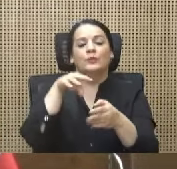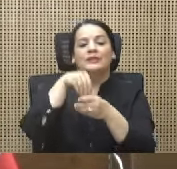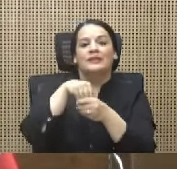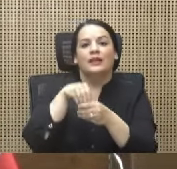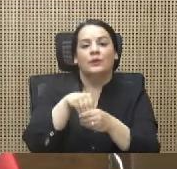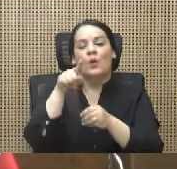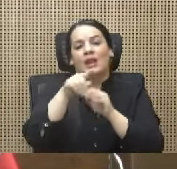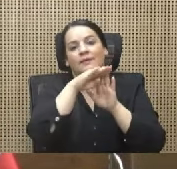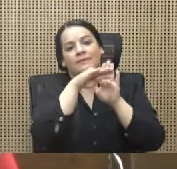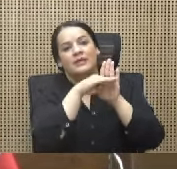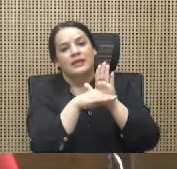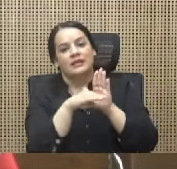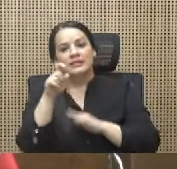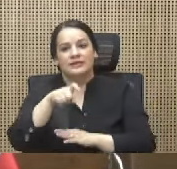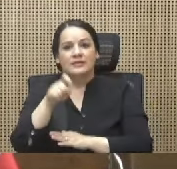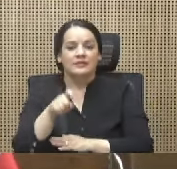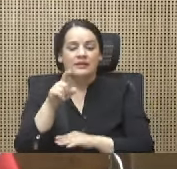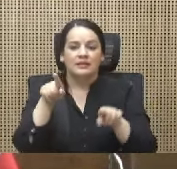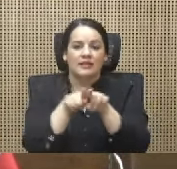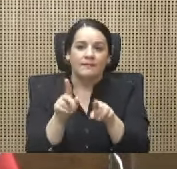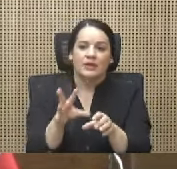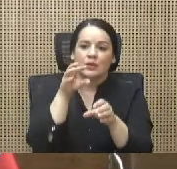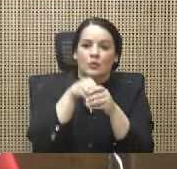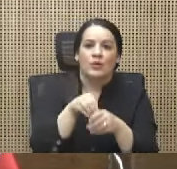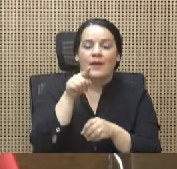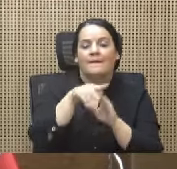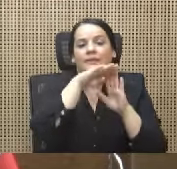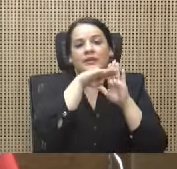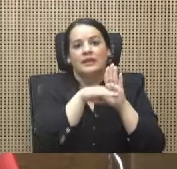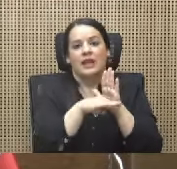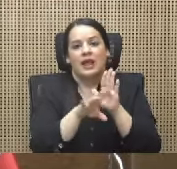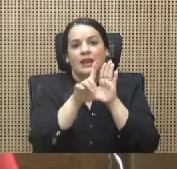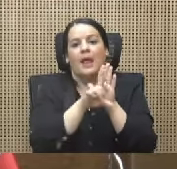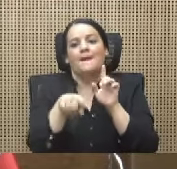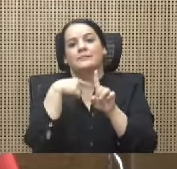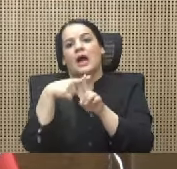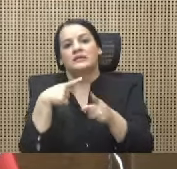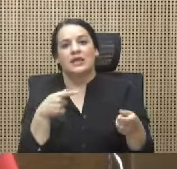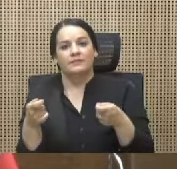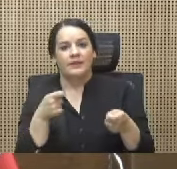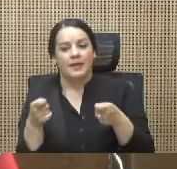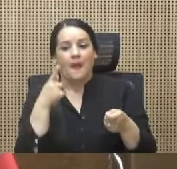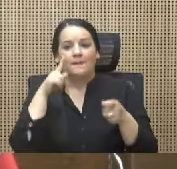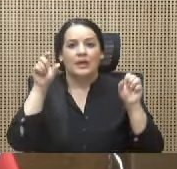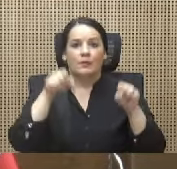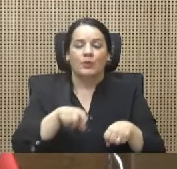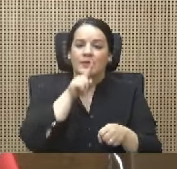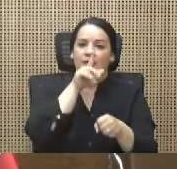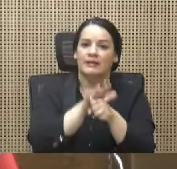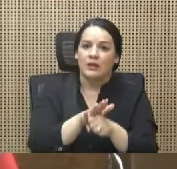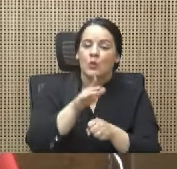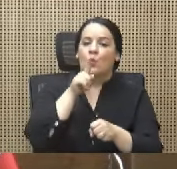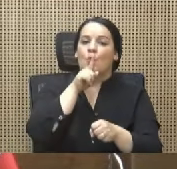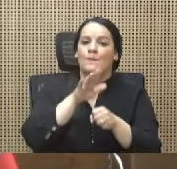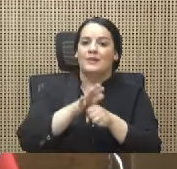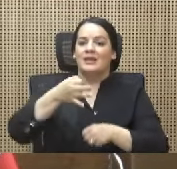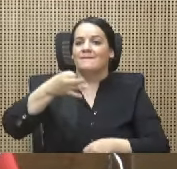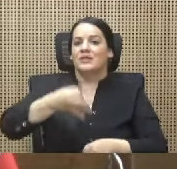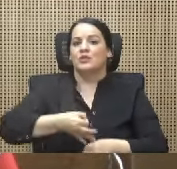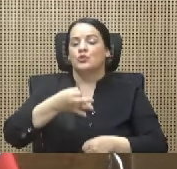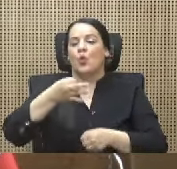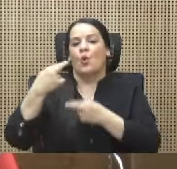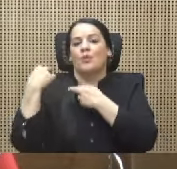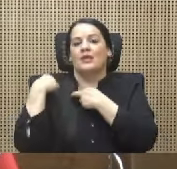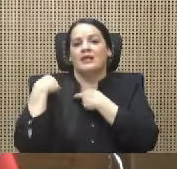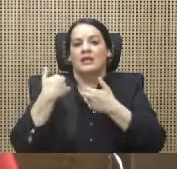las medidas que sean necesarias, incluidas medidas legislativas y administrativas para garantizar el cumplimiento de sus obligaciones con arreglo